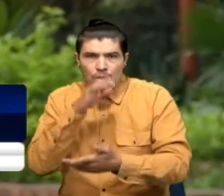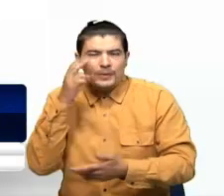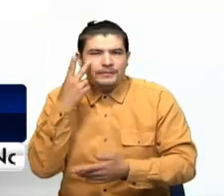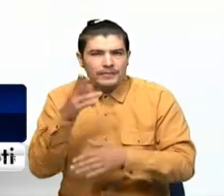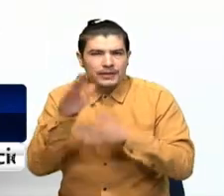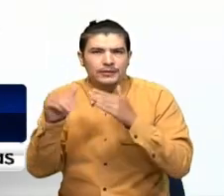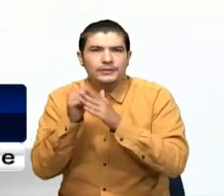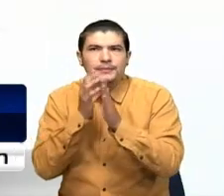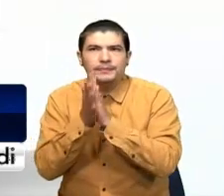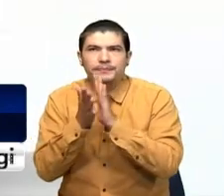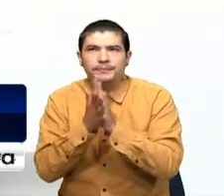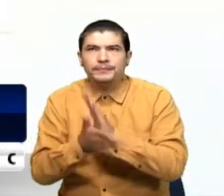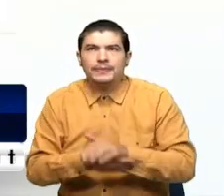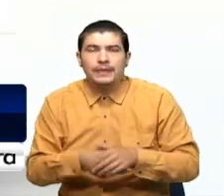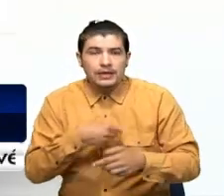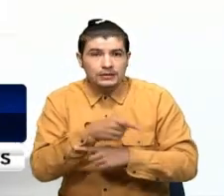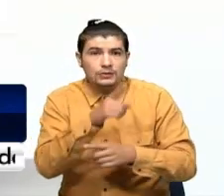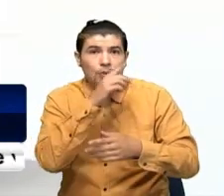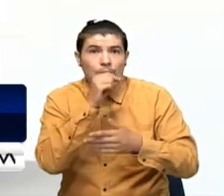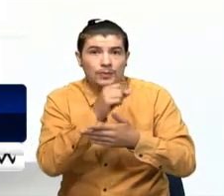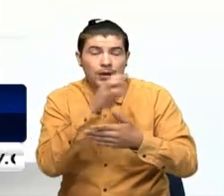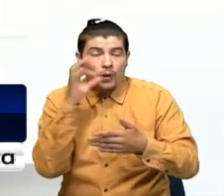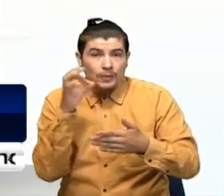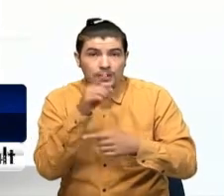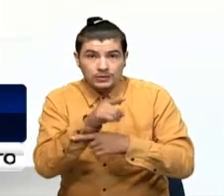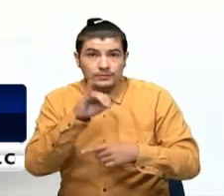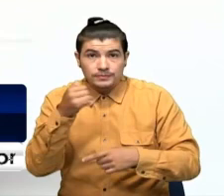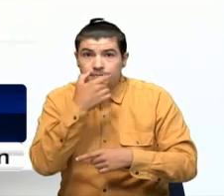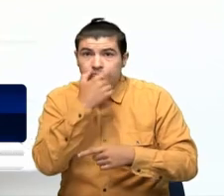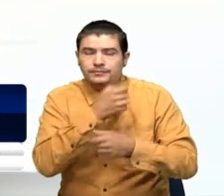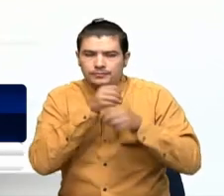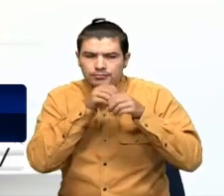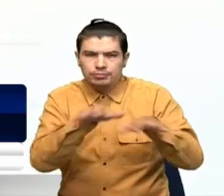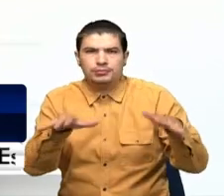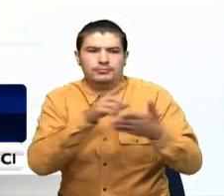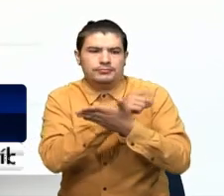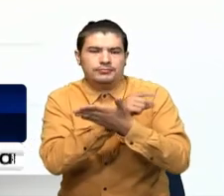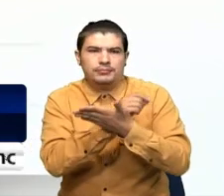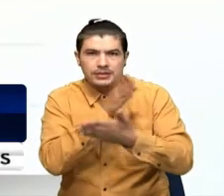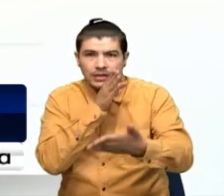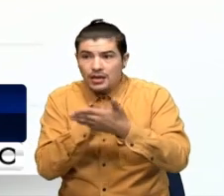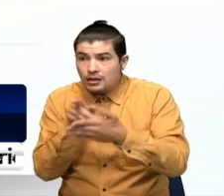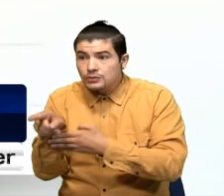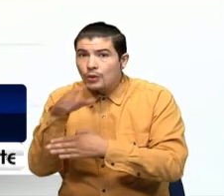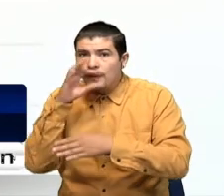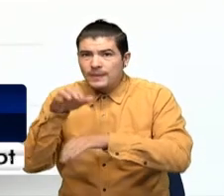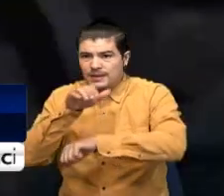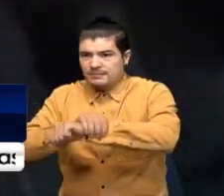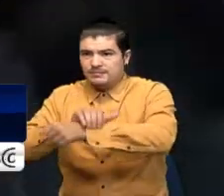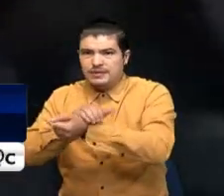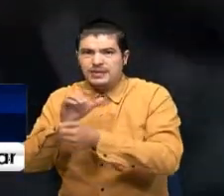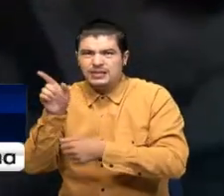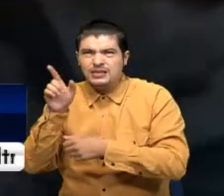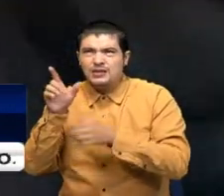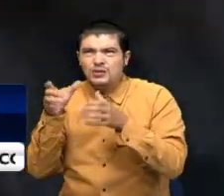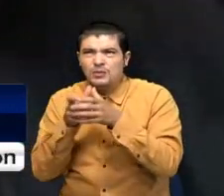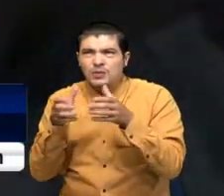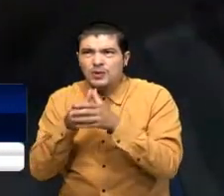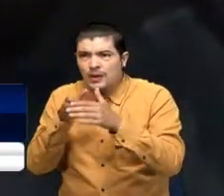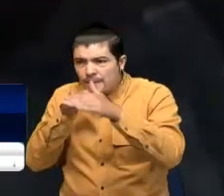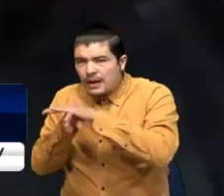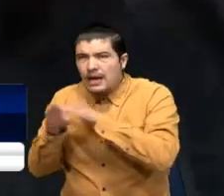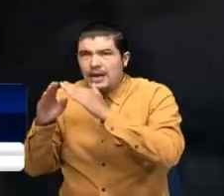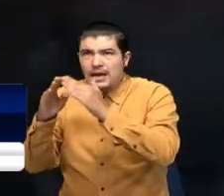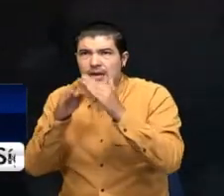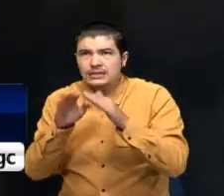informe. En su cuenta de Twitter, Juan Guaidó denunció ante la comunidad internacional la arremetida de funcionarios del SEBIN en las viviendas de su